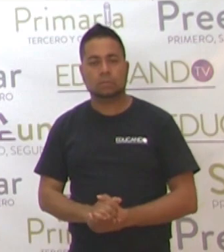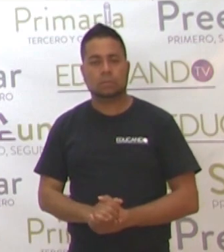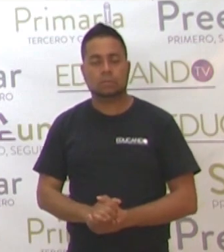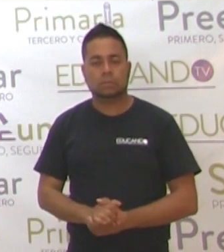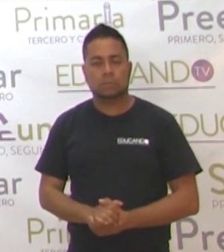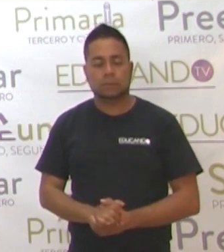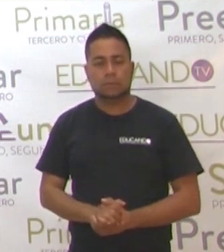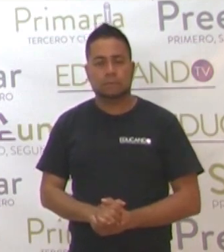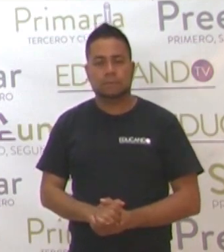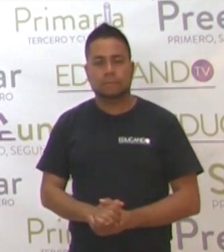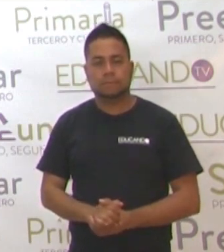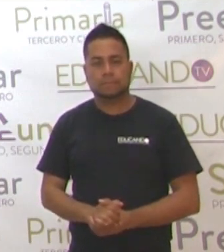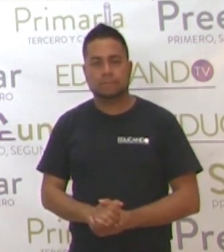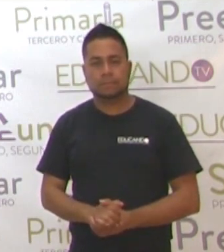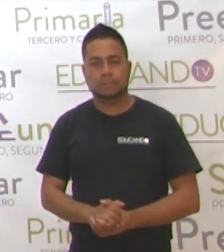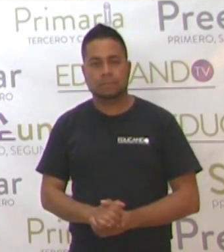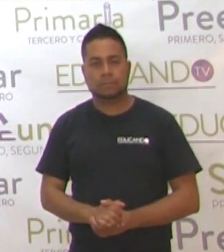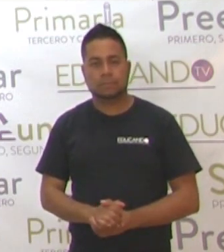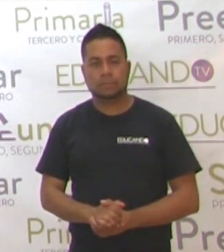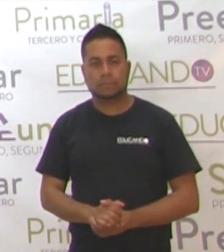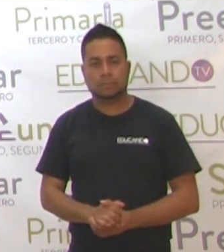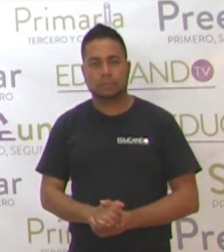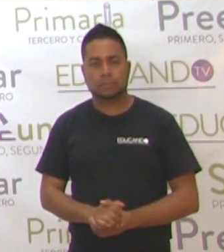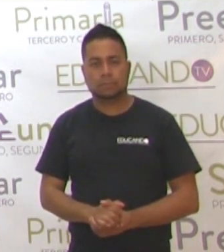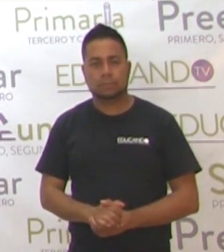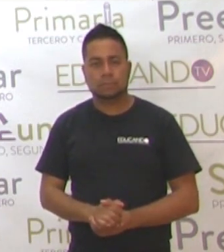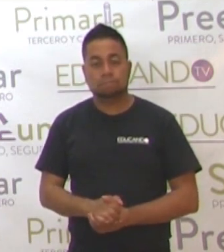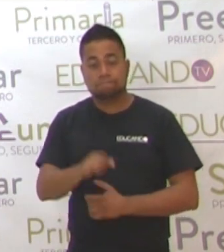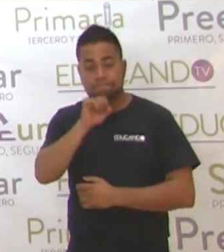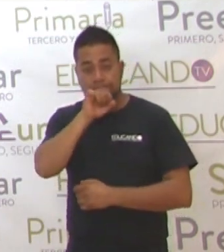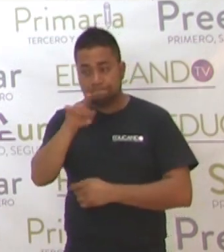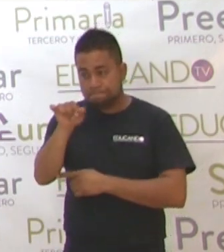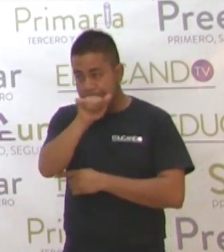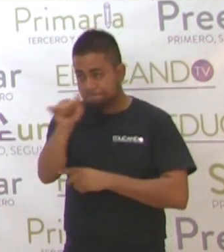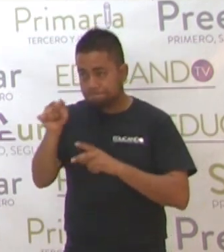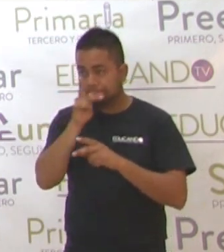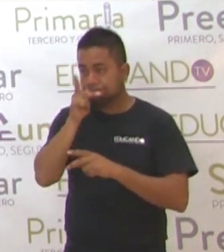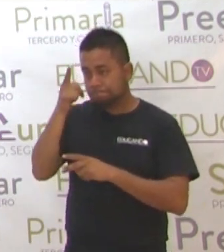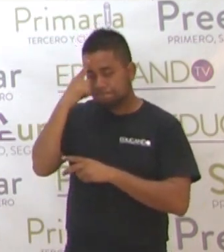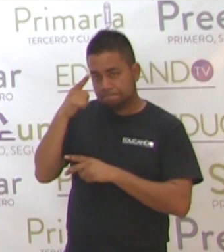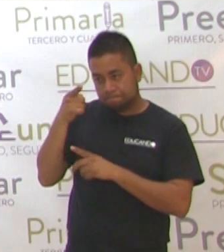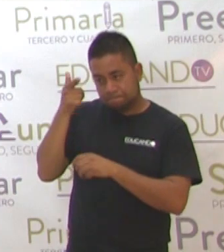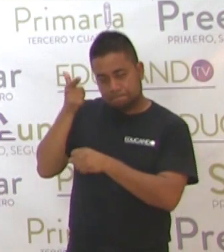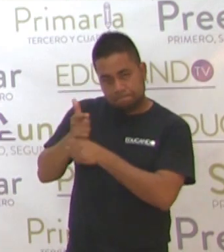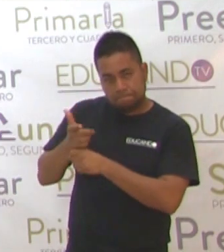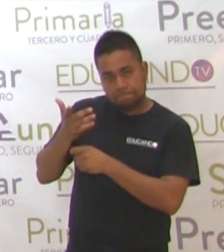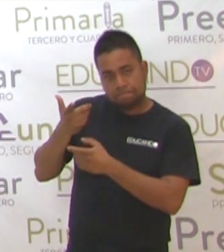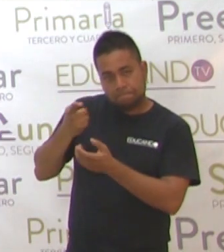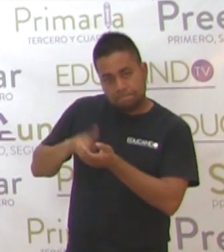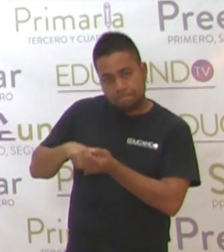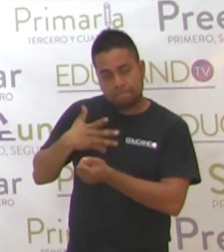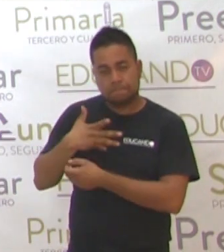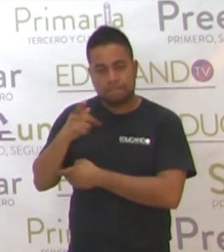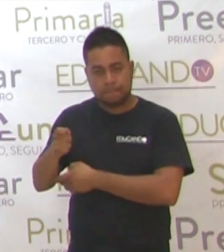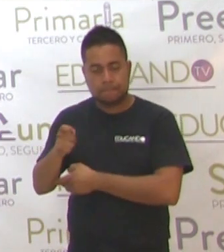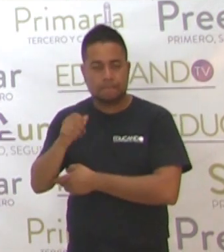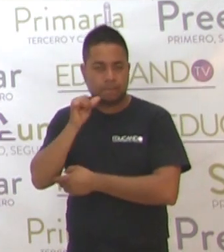también vamos a ver qué otros encontramos de este lado ayer